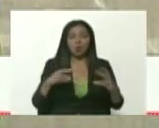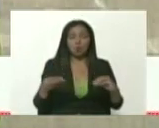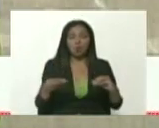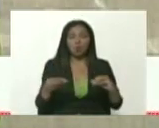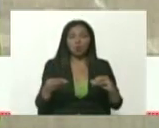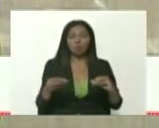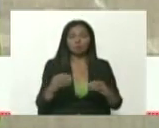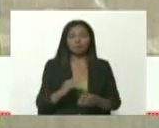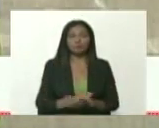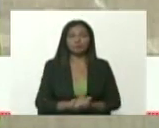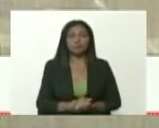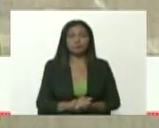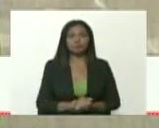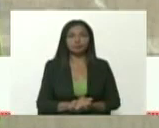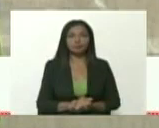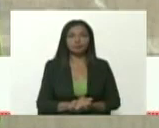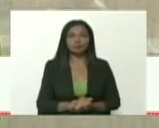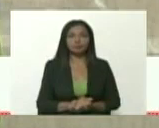Clatgunamarites.